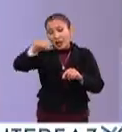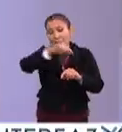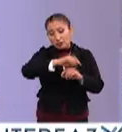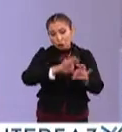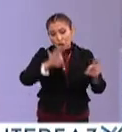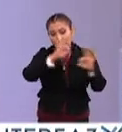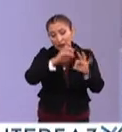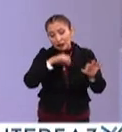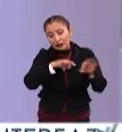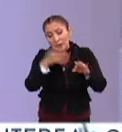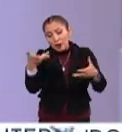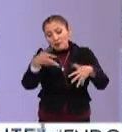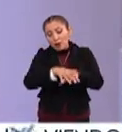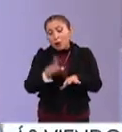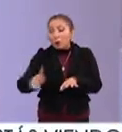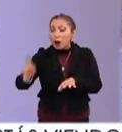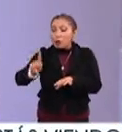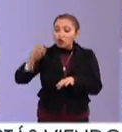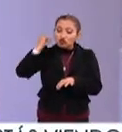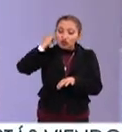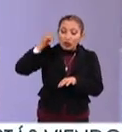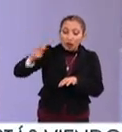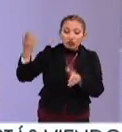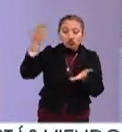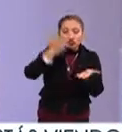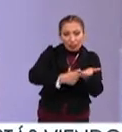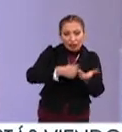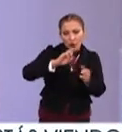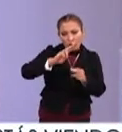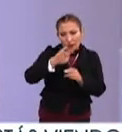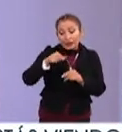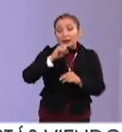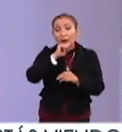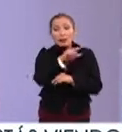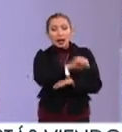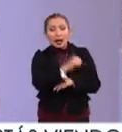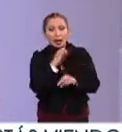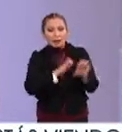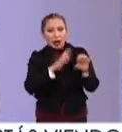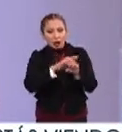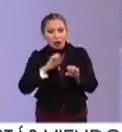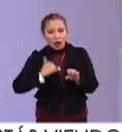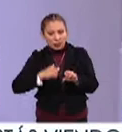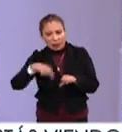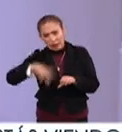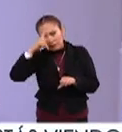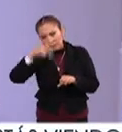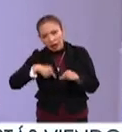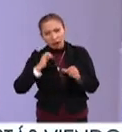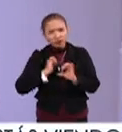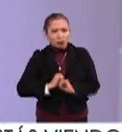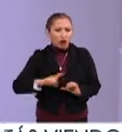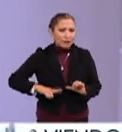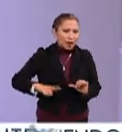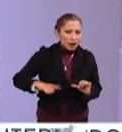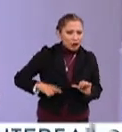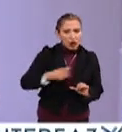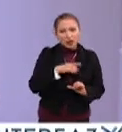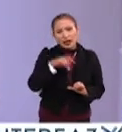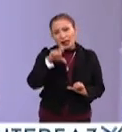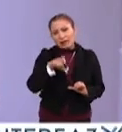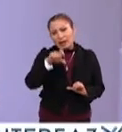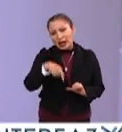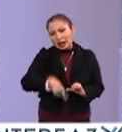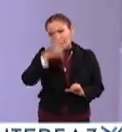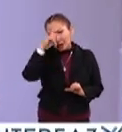esta importante función de incluir pueblos originarios a sus universidades, incluido también el embajador de Canadá en México, la delegada del Gobierno General de Quebec en